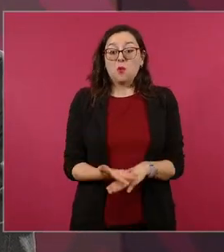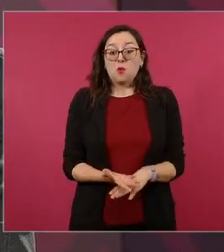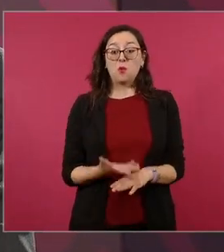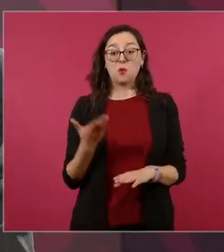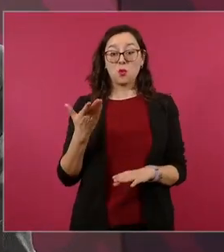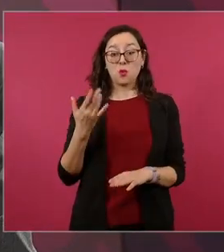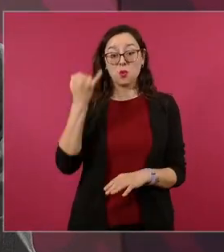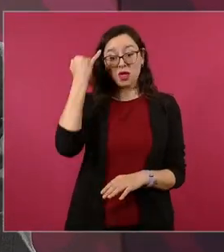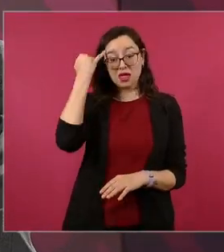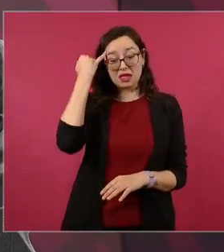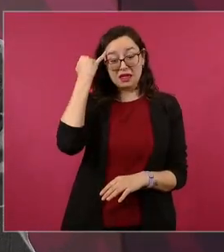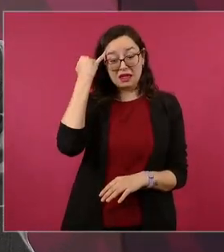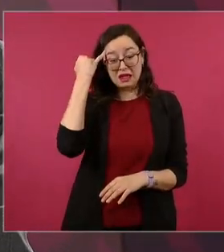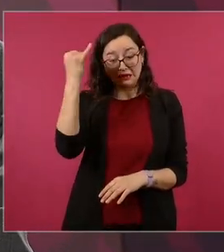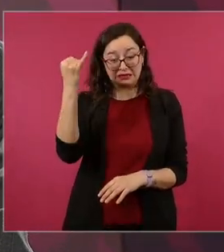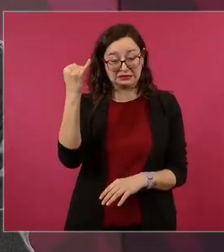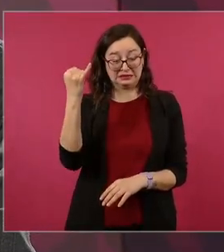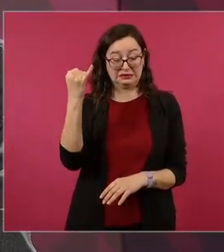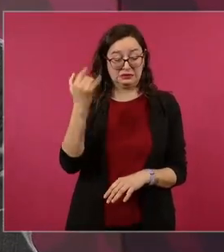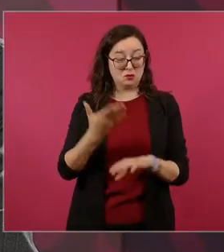para la gente humilde